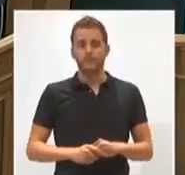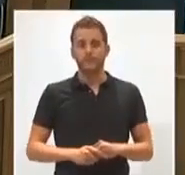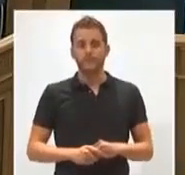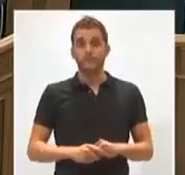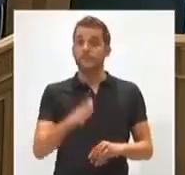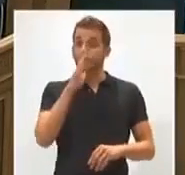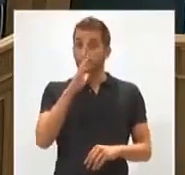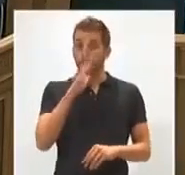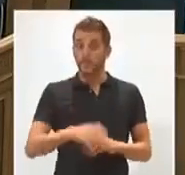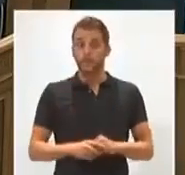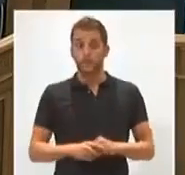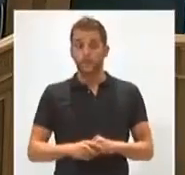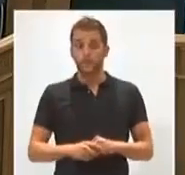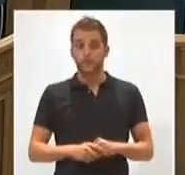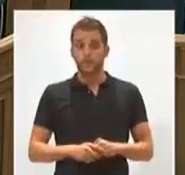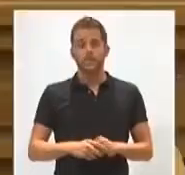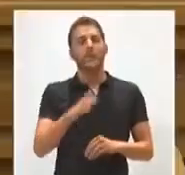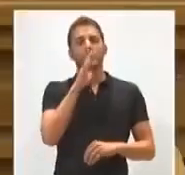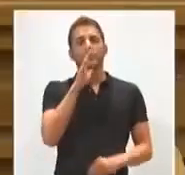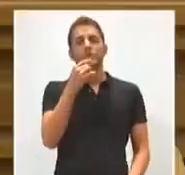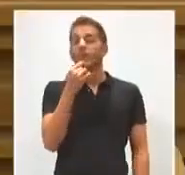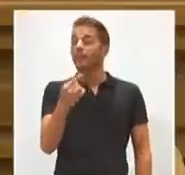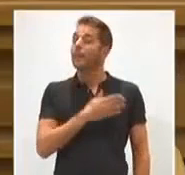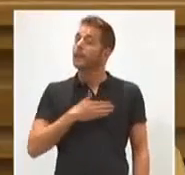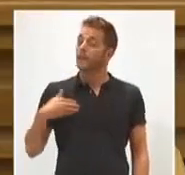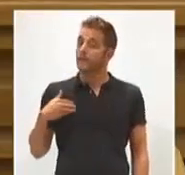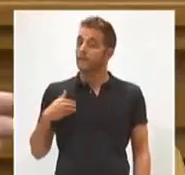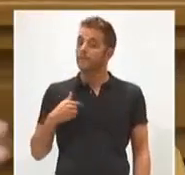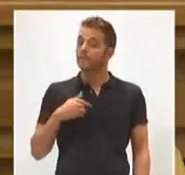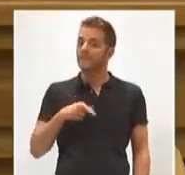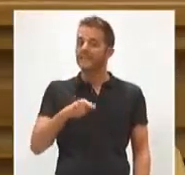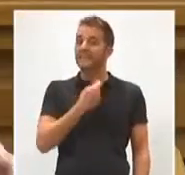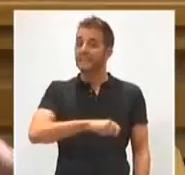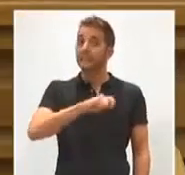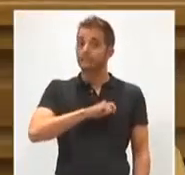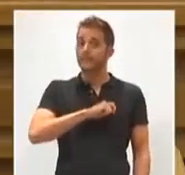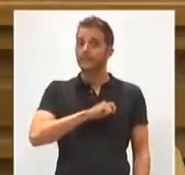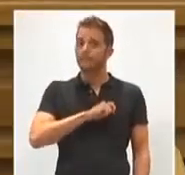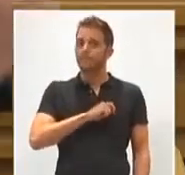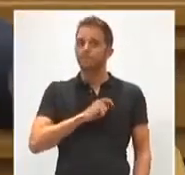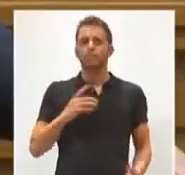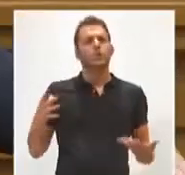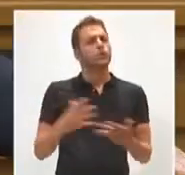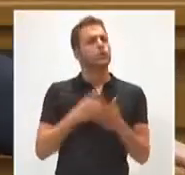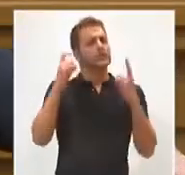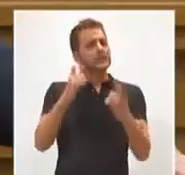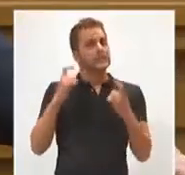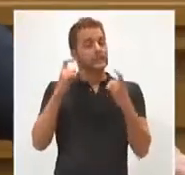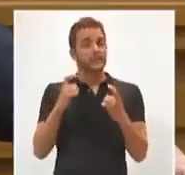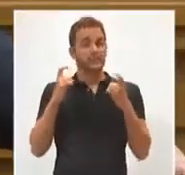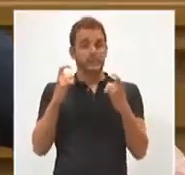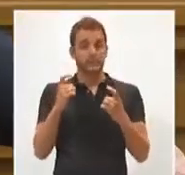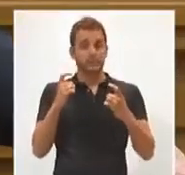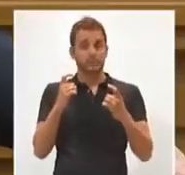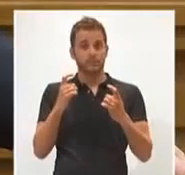y por eso quiero decirles que en españa creo que hay que intentar entre todos en la parte que podamos desde aquí